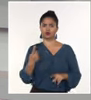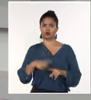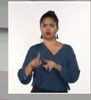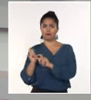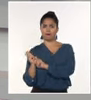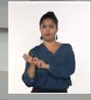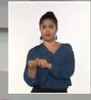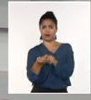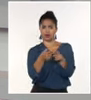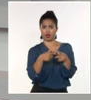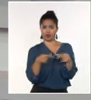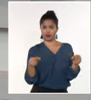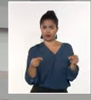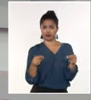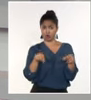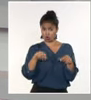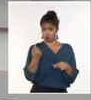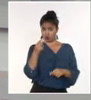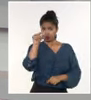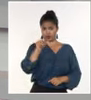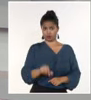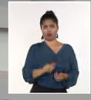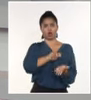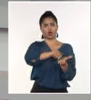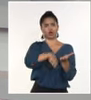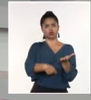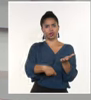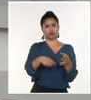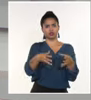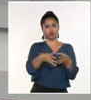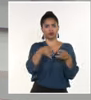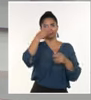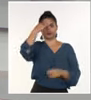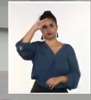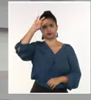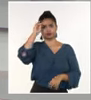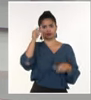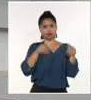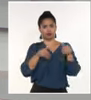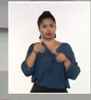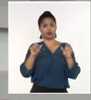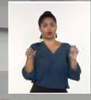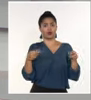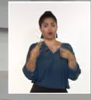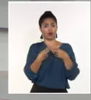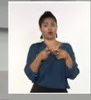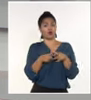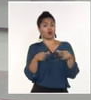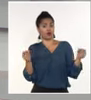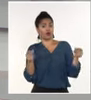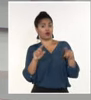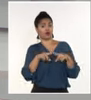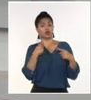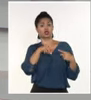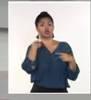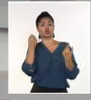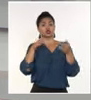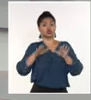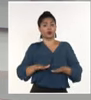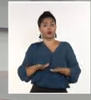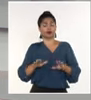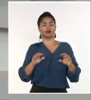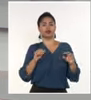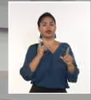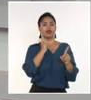hoy solo un pelotero con un contrato por la Federación Cubana participó en la Liga Profesional Nipona debido a la suspensión del encuentro de los luchadores de Nippon Ham,